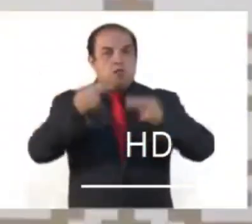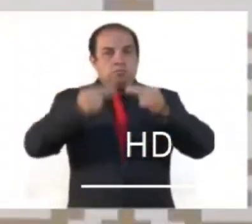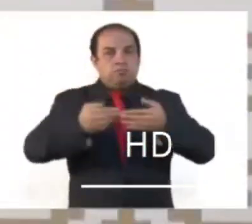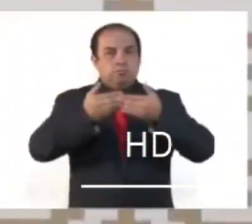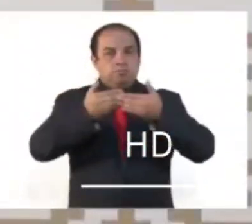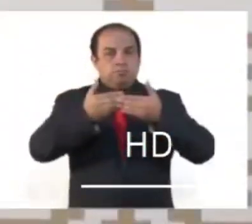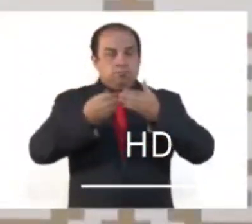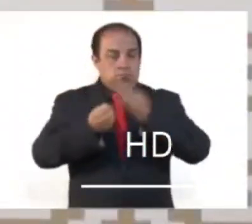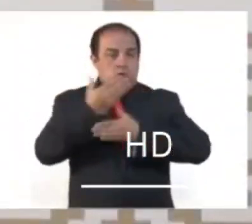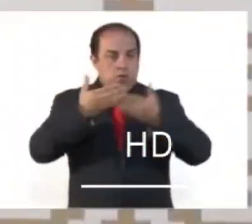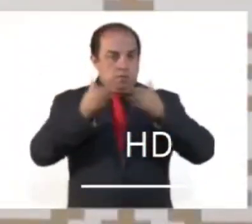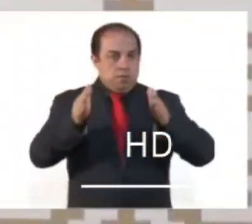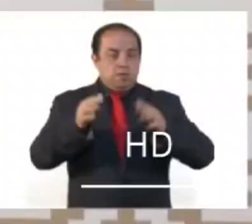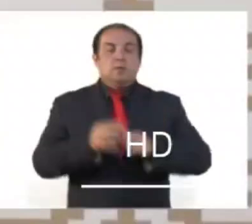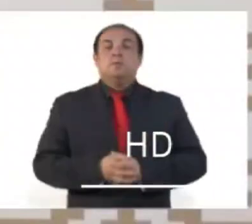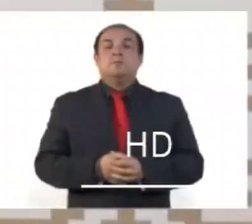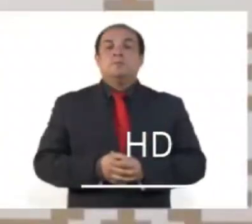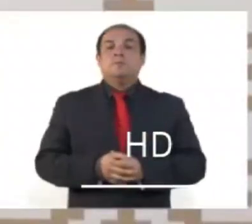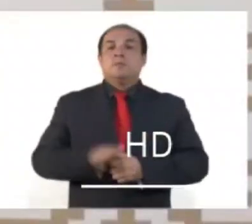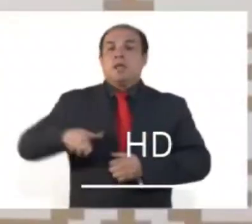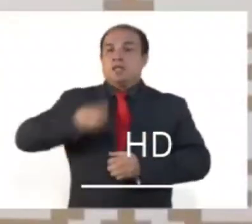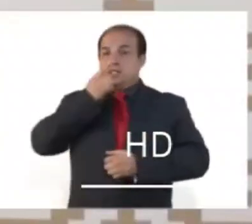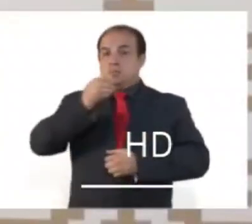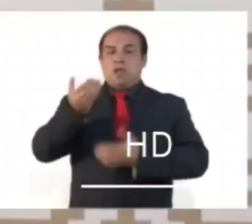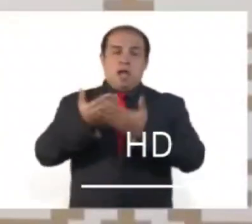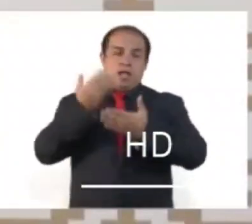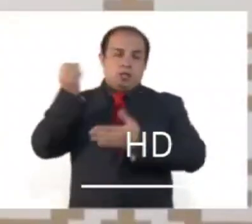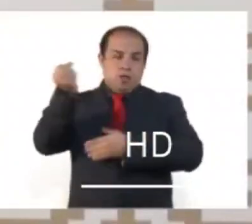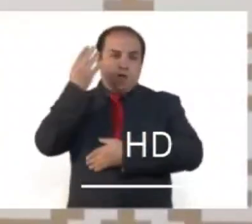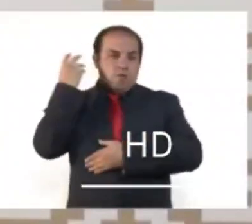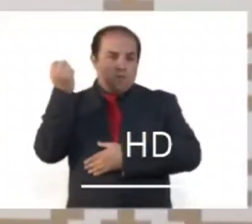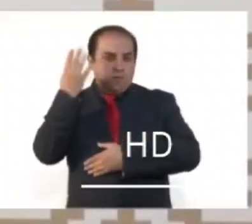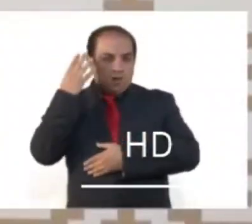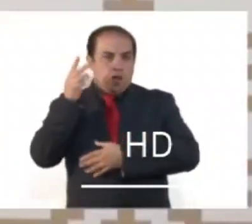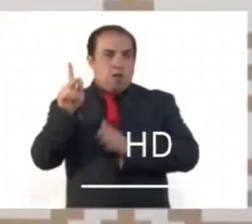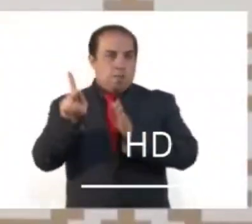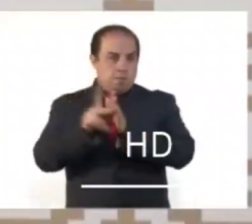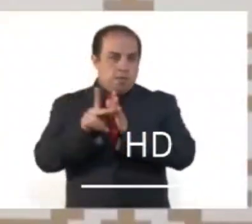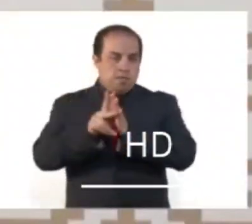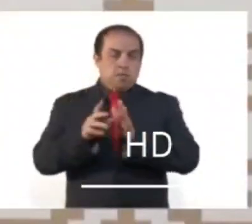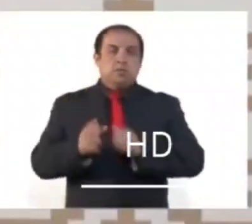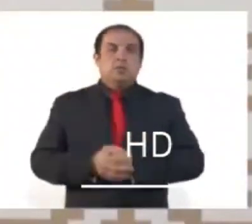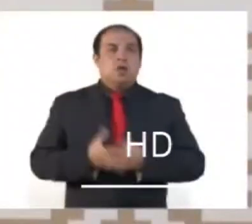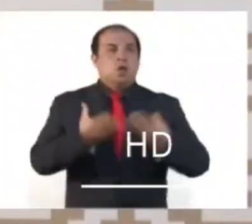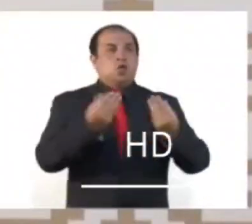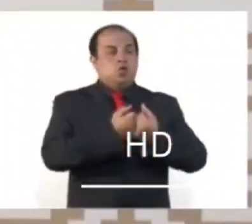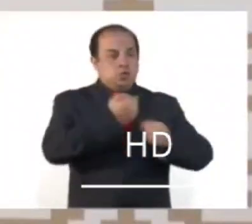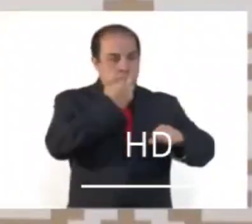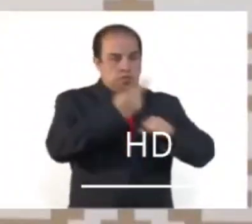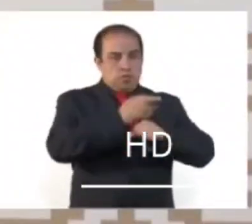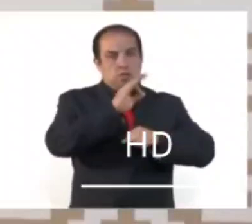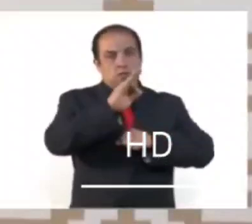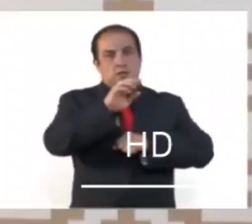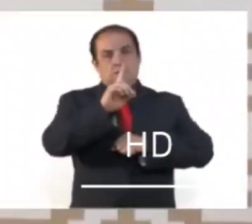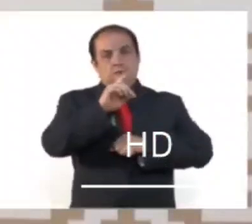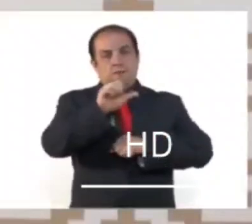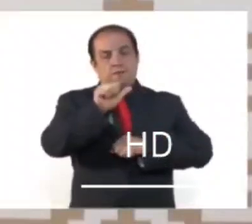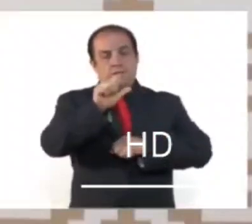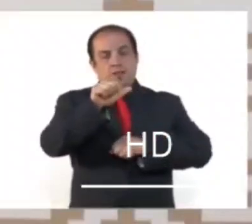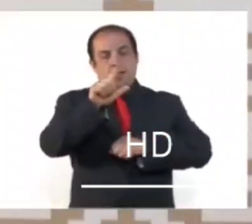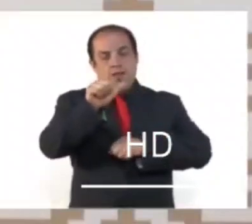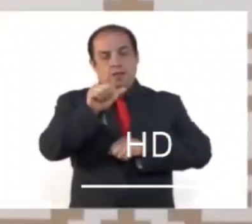negocios. Así lo dijimos en una conferencia de prensa con el secretario Fatlala